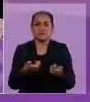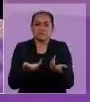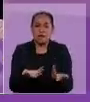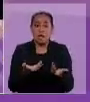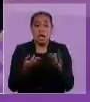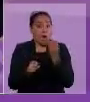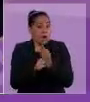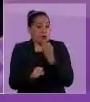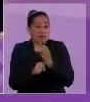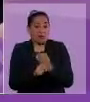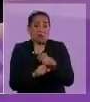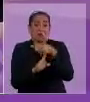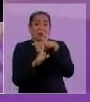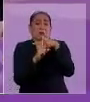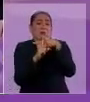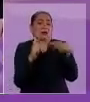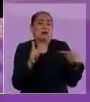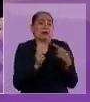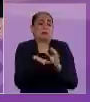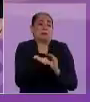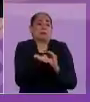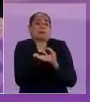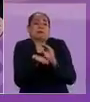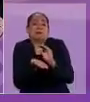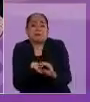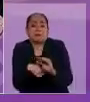mitad a ciencia y tecnología.